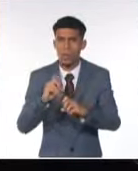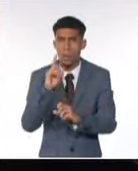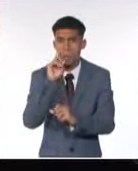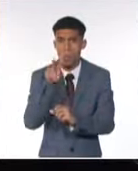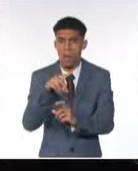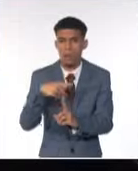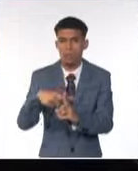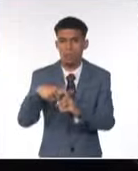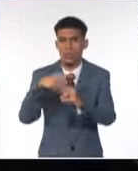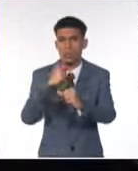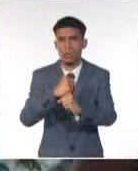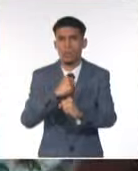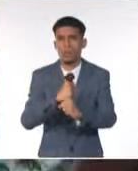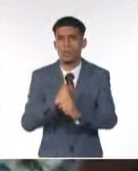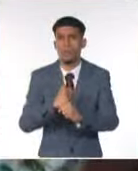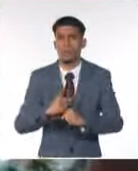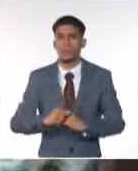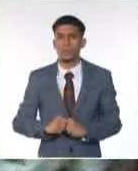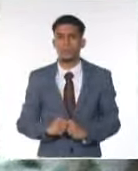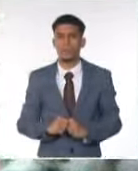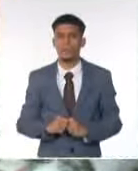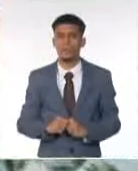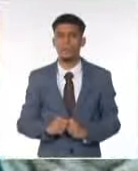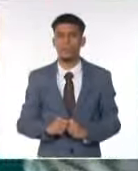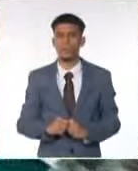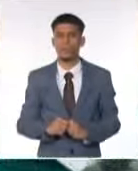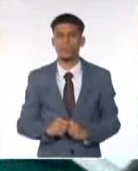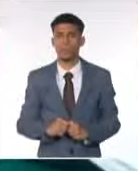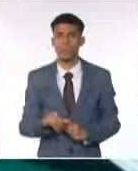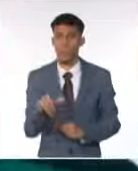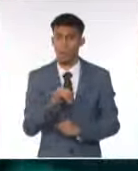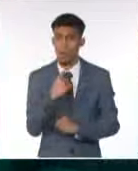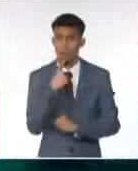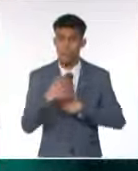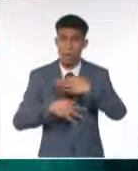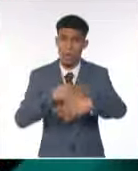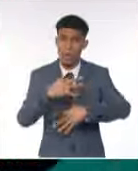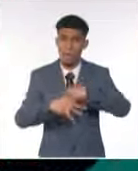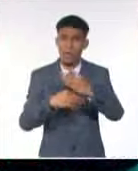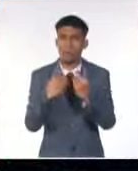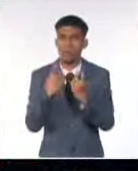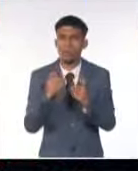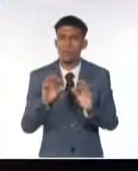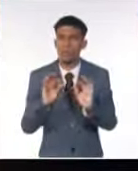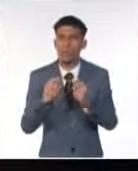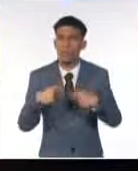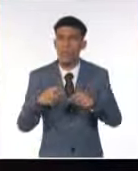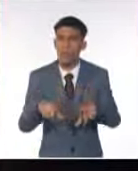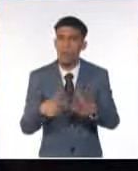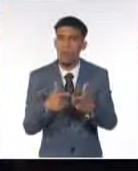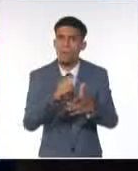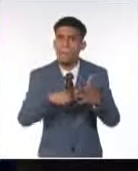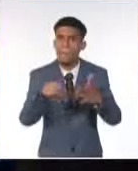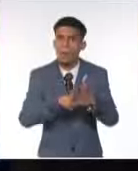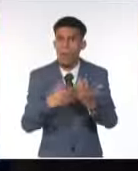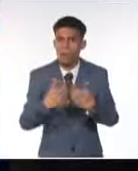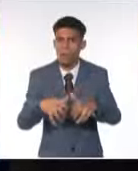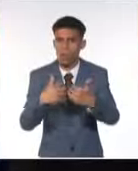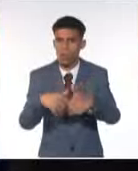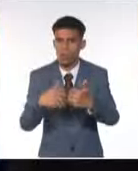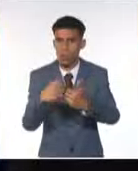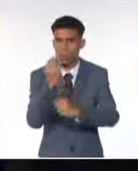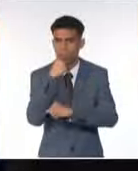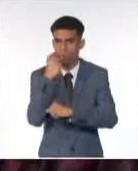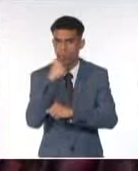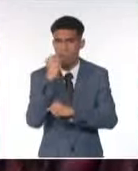en el nivel de vida de los pinareños. De manera particular, se refirió a la necesidad de cumplir los planes de producción agropecuaria, de